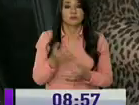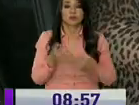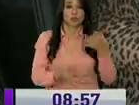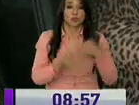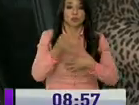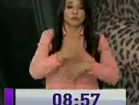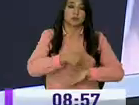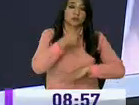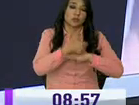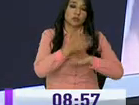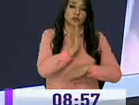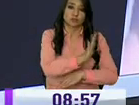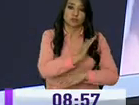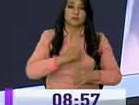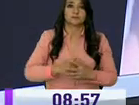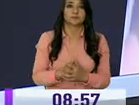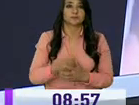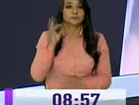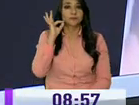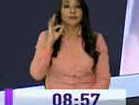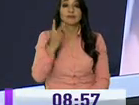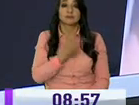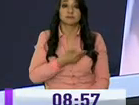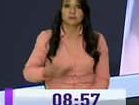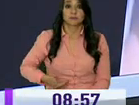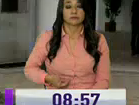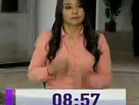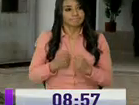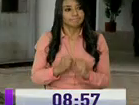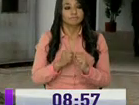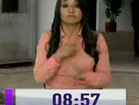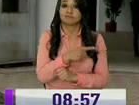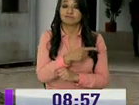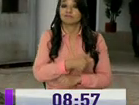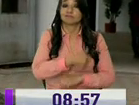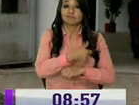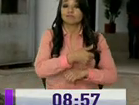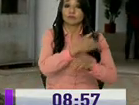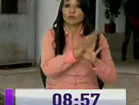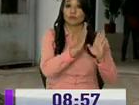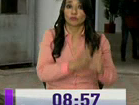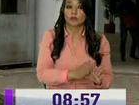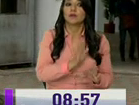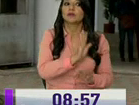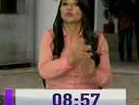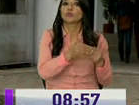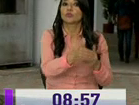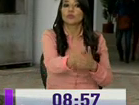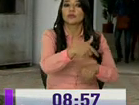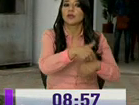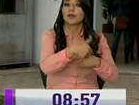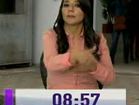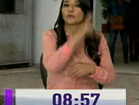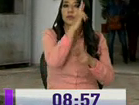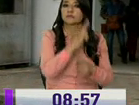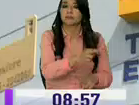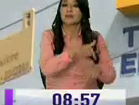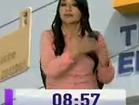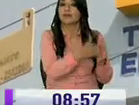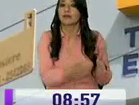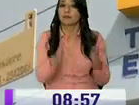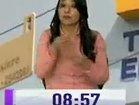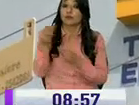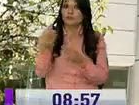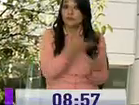Tribunal Contencioso Electoral. La vicepresidenta insistió que los jueces del TCE cumplen funciones fuera de su periodo y que a la vez el informe debería